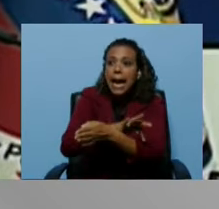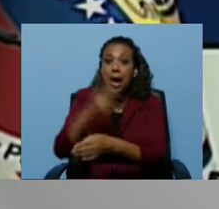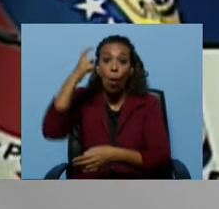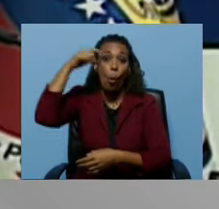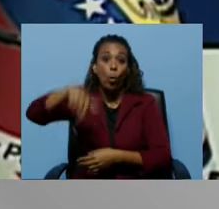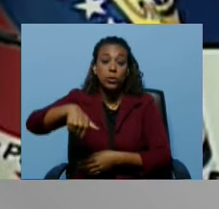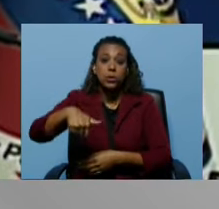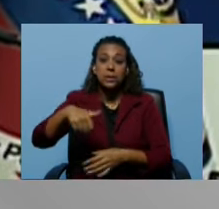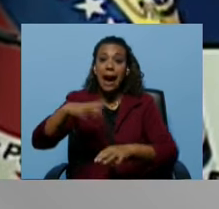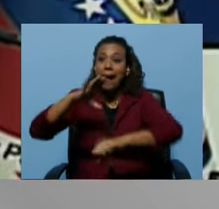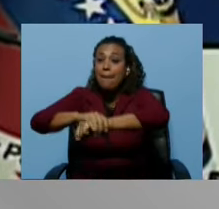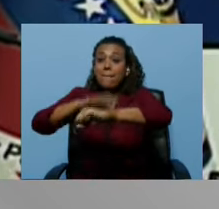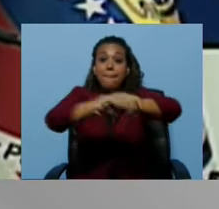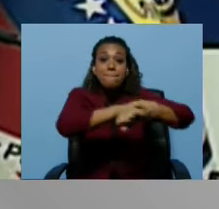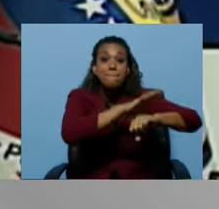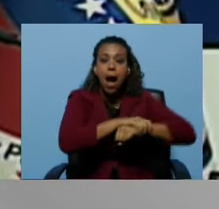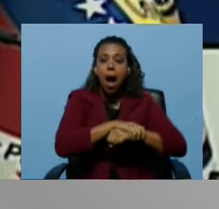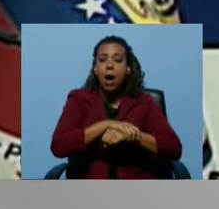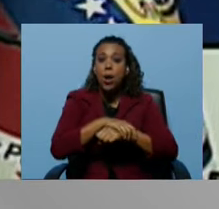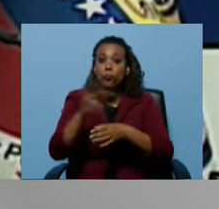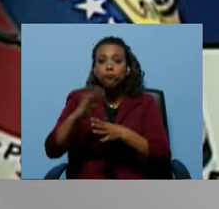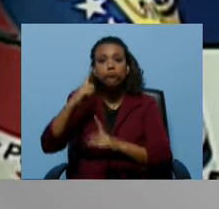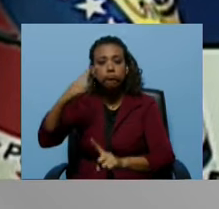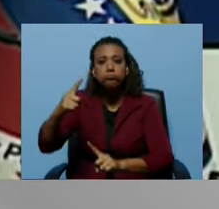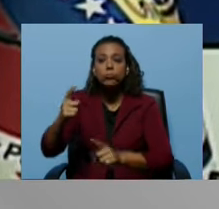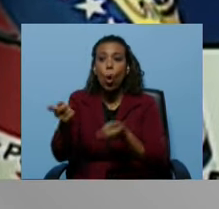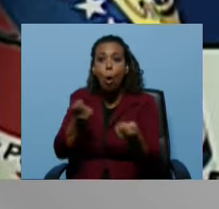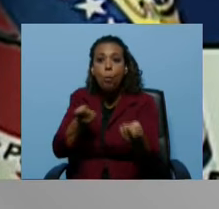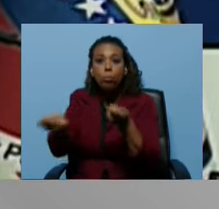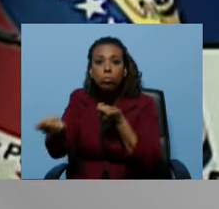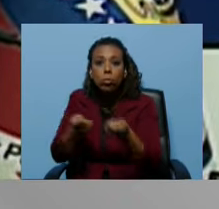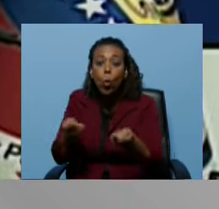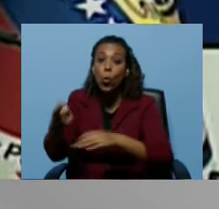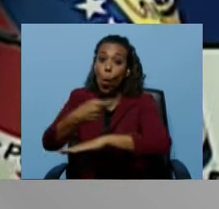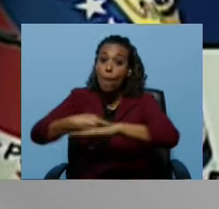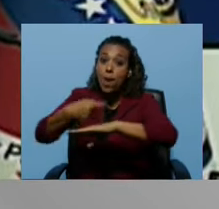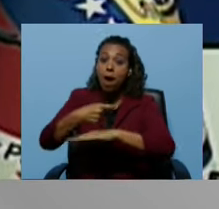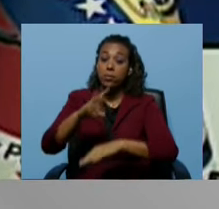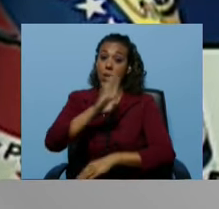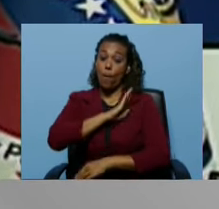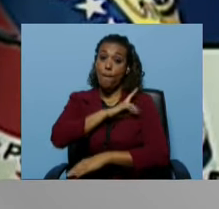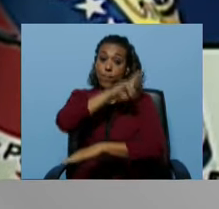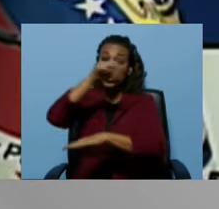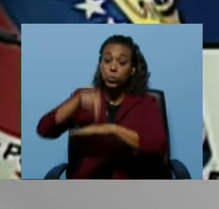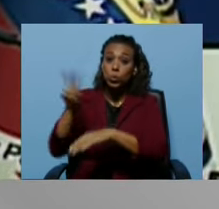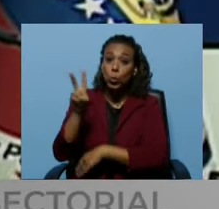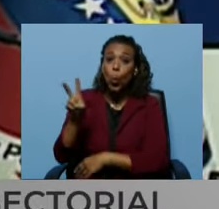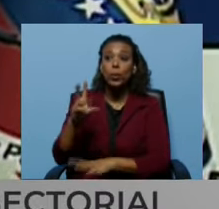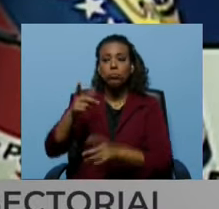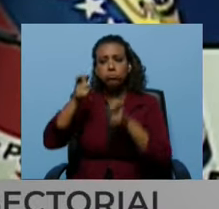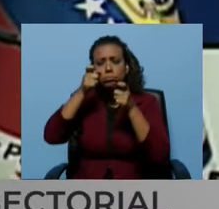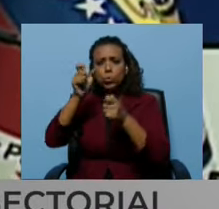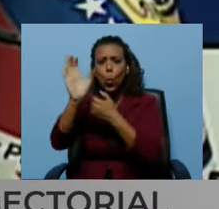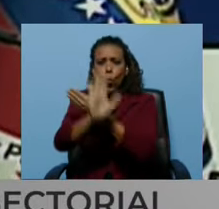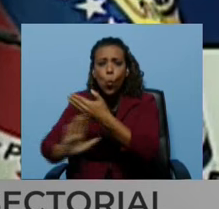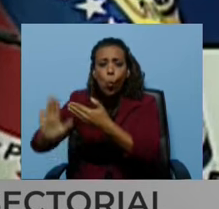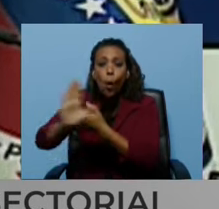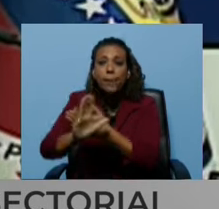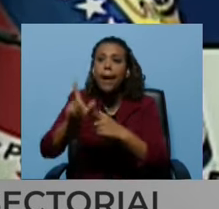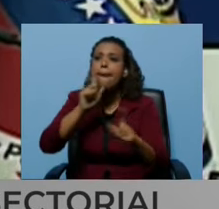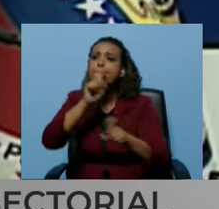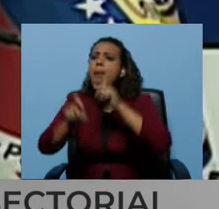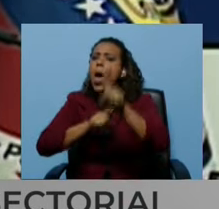tenemos capturado, bajo control del gobierno nacional y bajo custodia, siendo